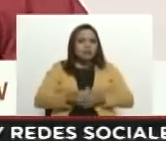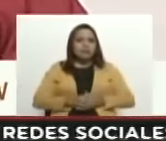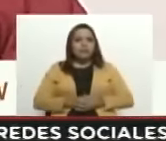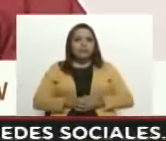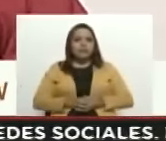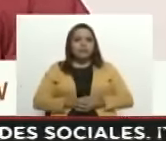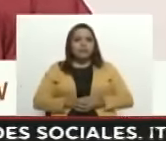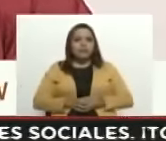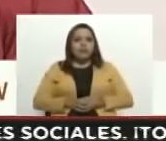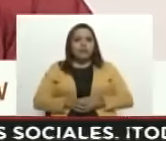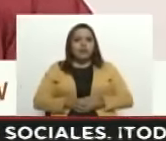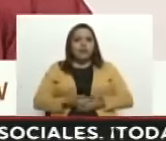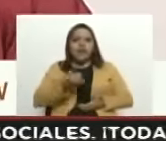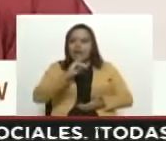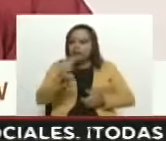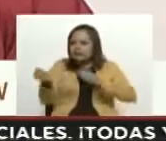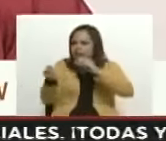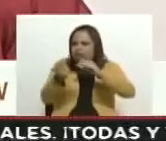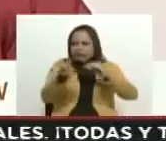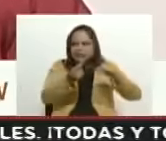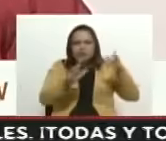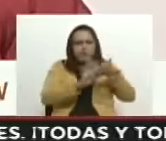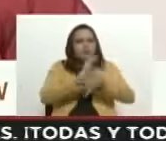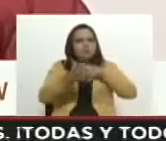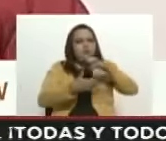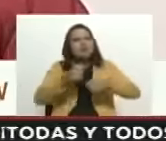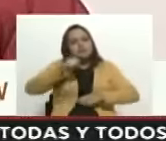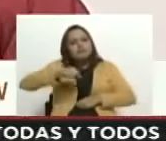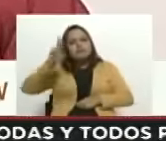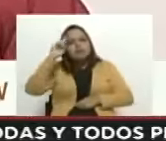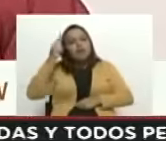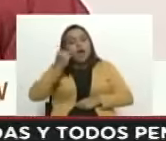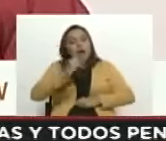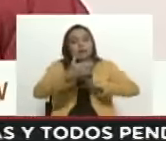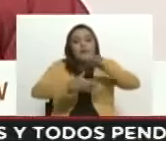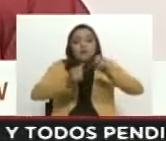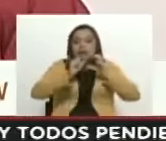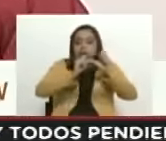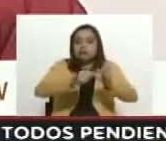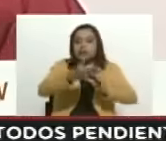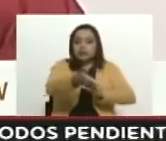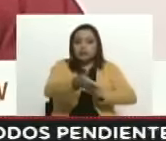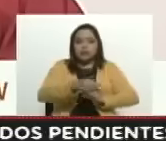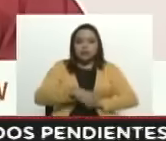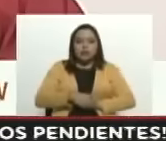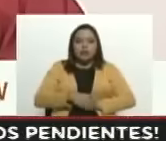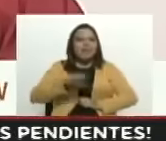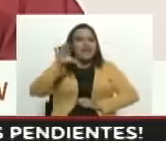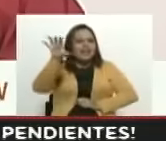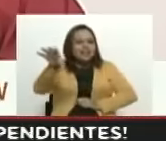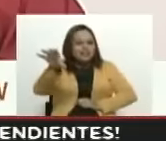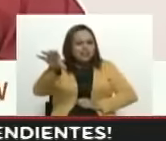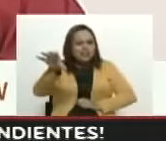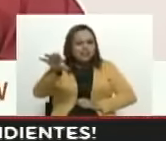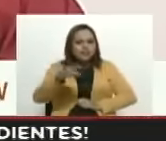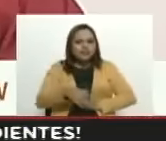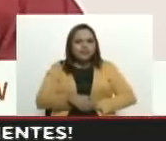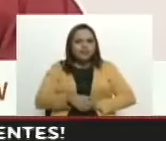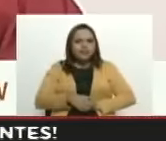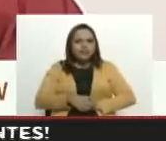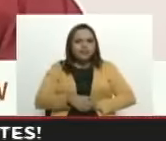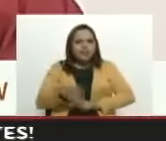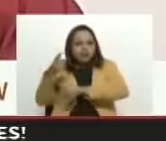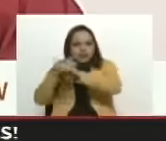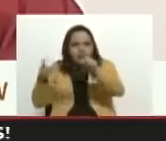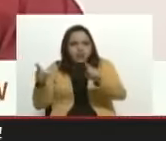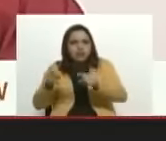se ha puesto en el tapete como un problema. Sí, claro, es un problema. Para los países, para que